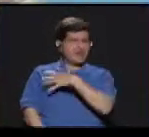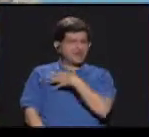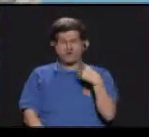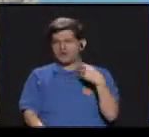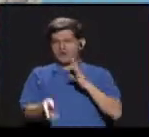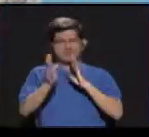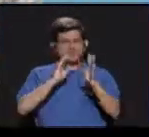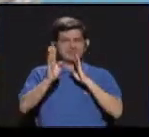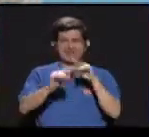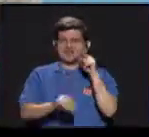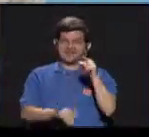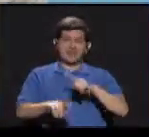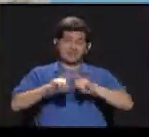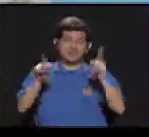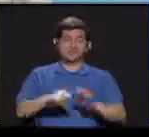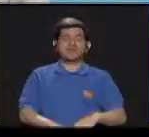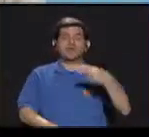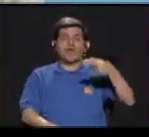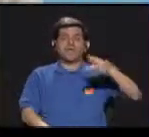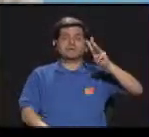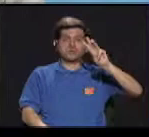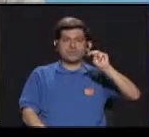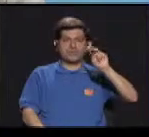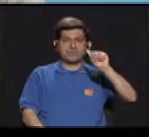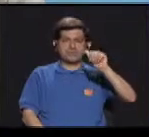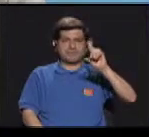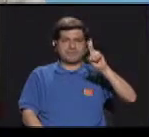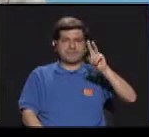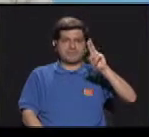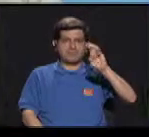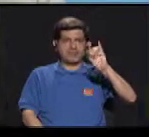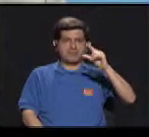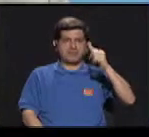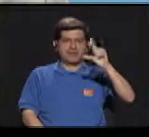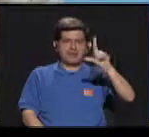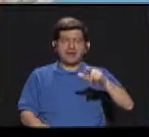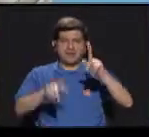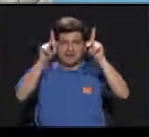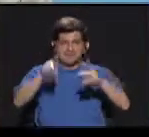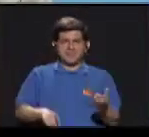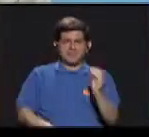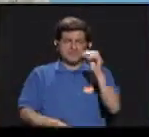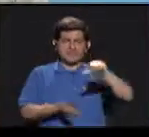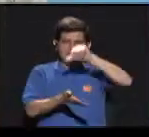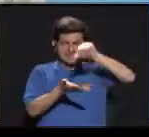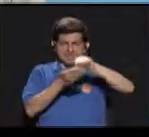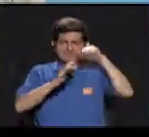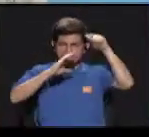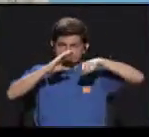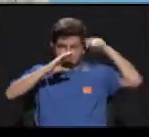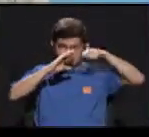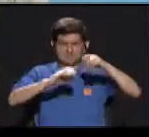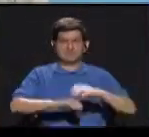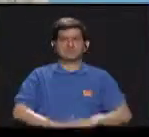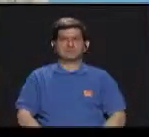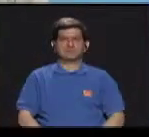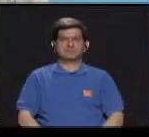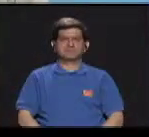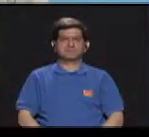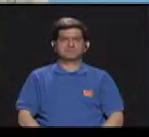gusta que hablemos de él, pero Héctor Madrigal formó parte, eran muchachos que estaban en el Centro de Cine,